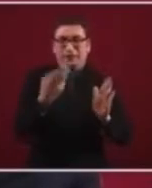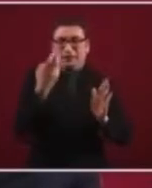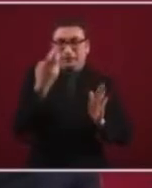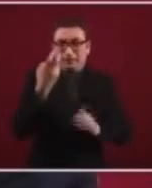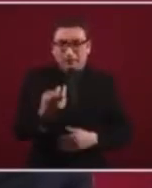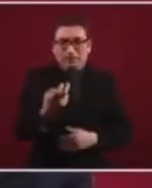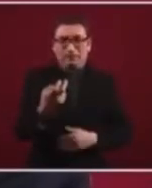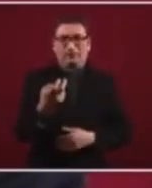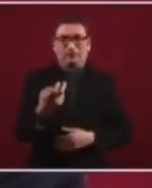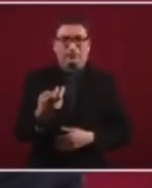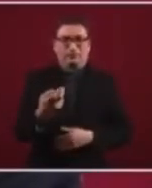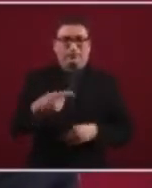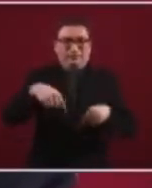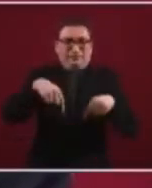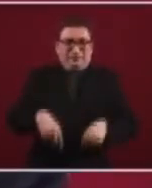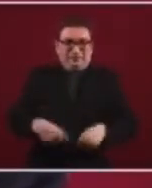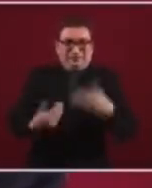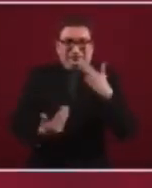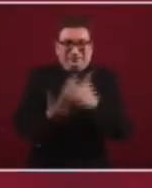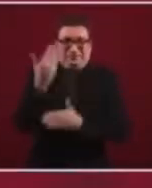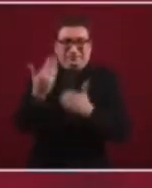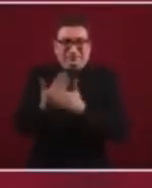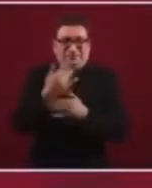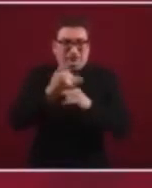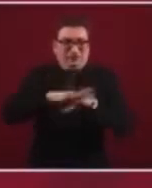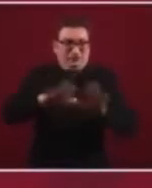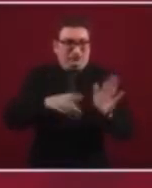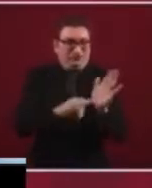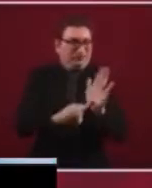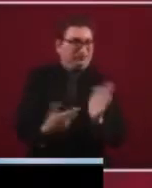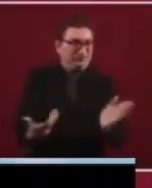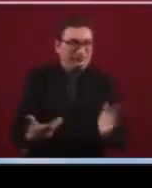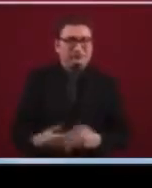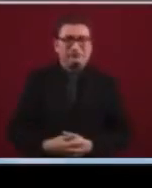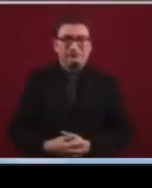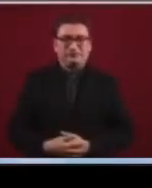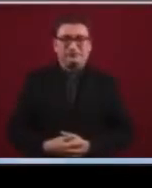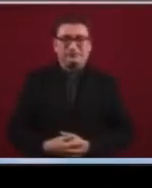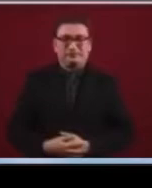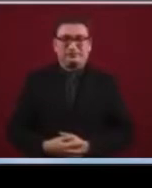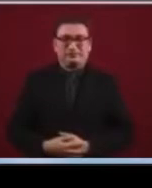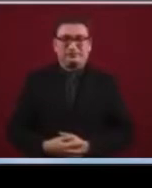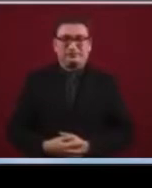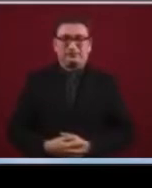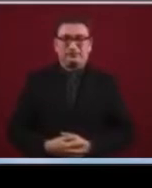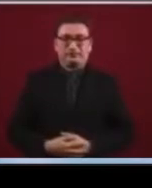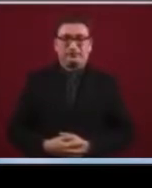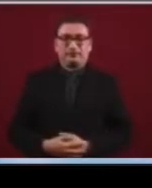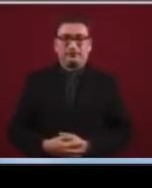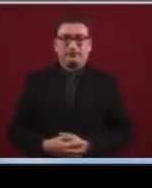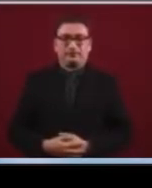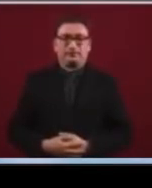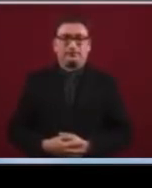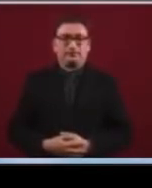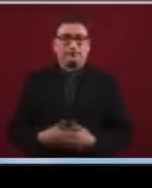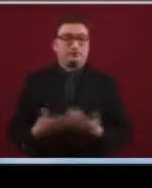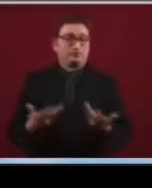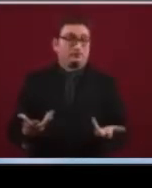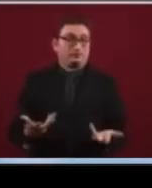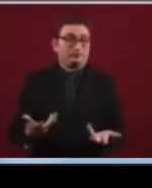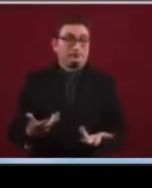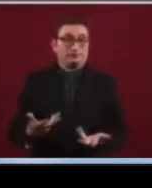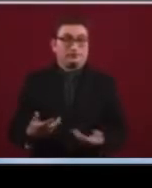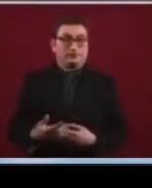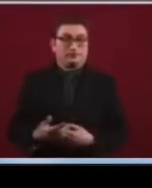el señor Trump está en plena campaña para su reelección en la Casa Blanca, pero esa es una cosa, y la otra es aprovecharse